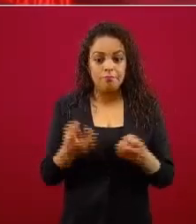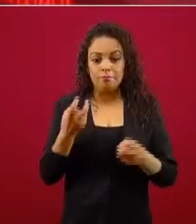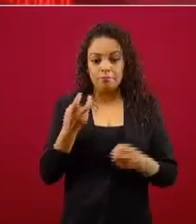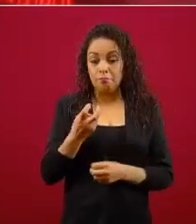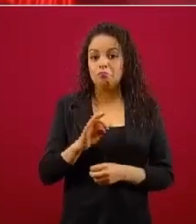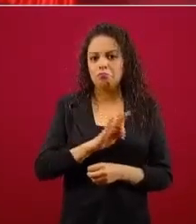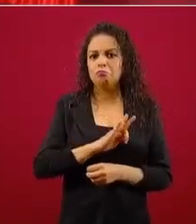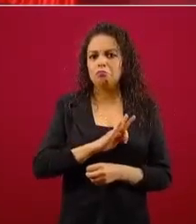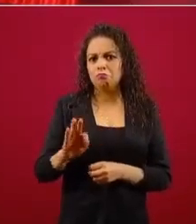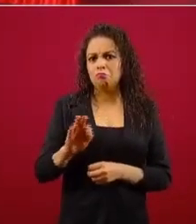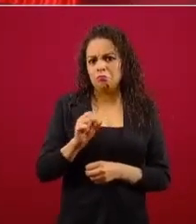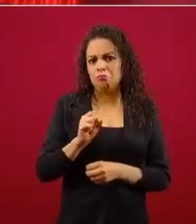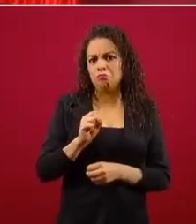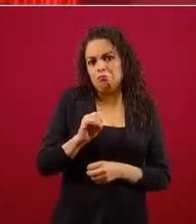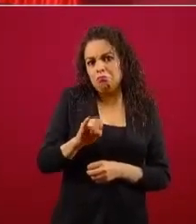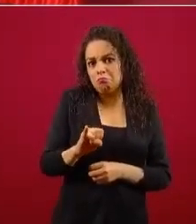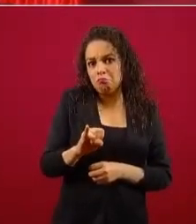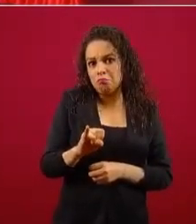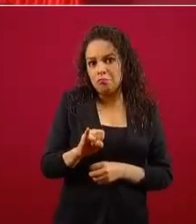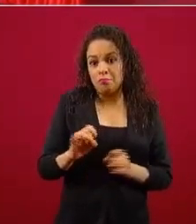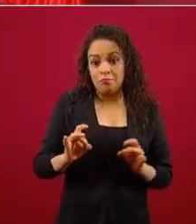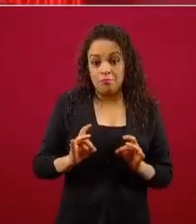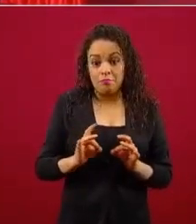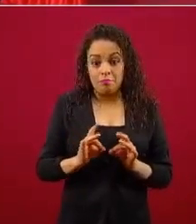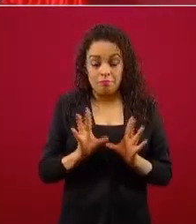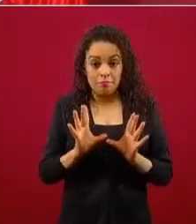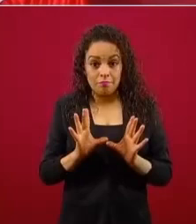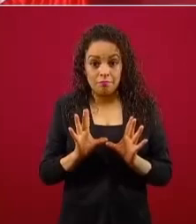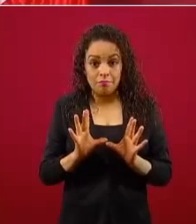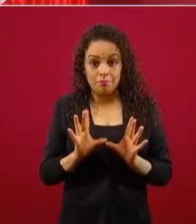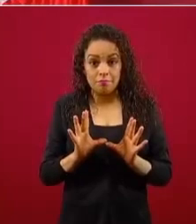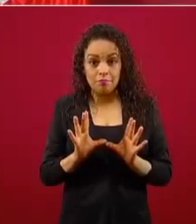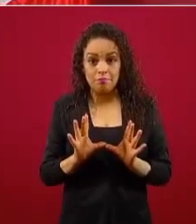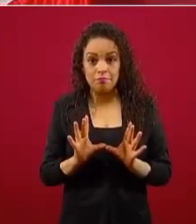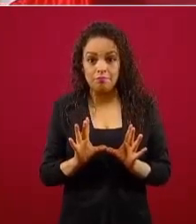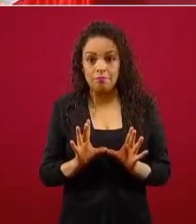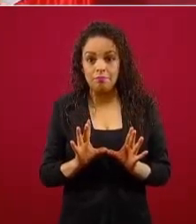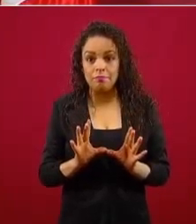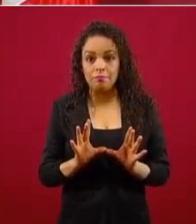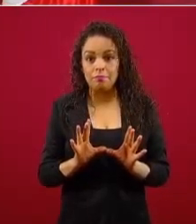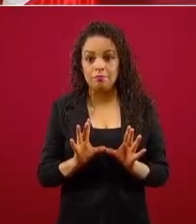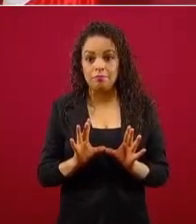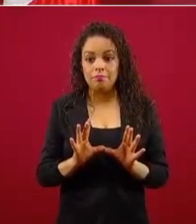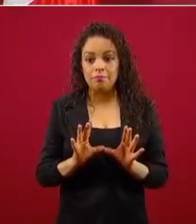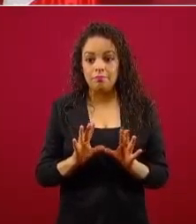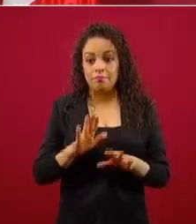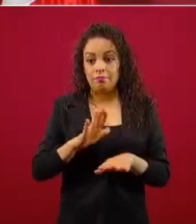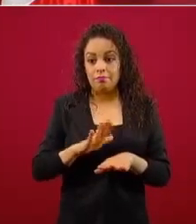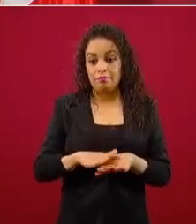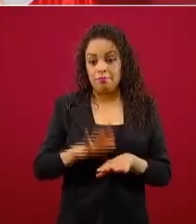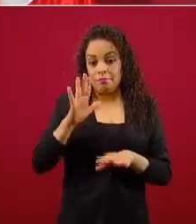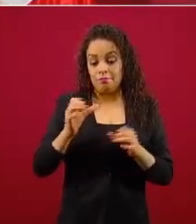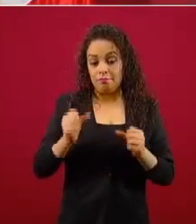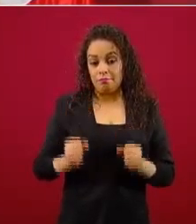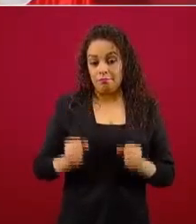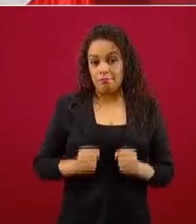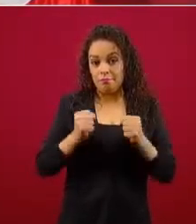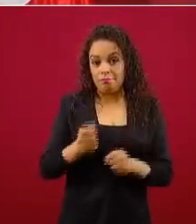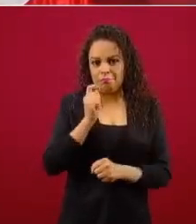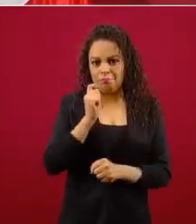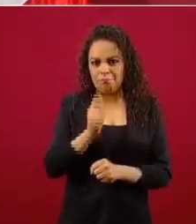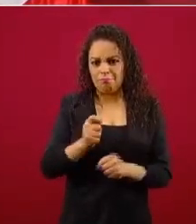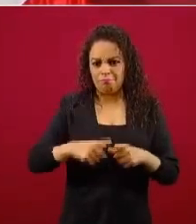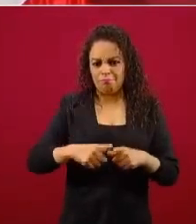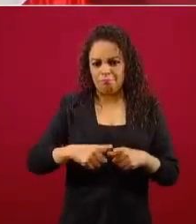propiciar, ¿no?, el fortalecimiento del populismo. Se quedaron en